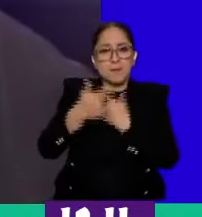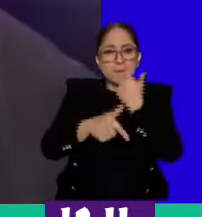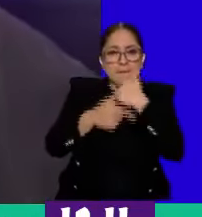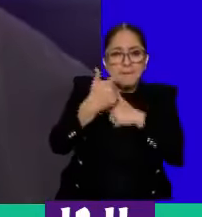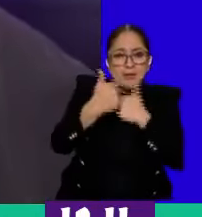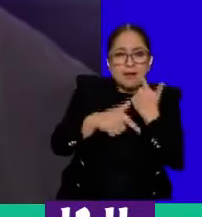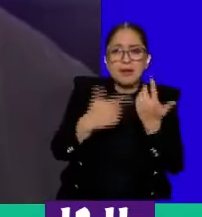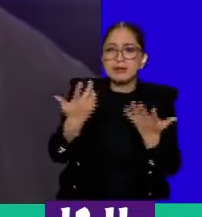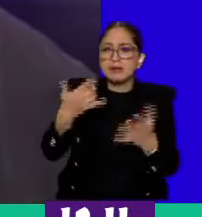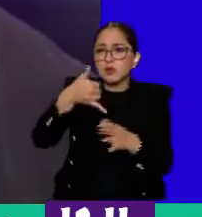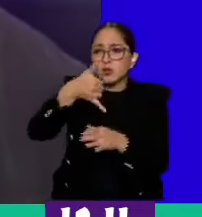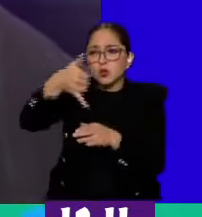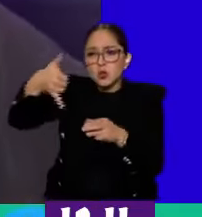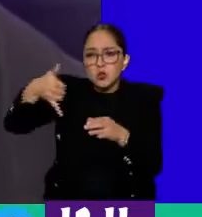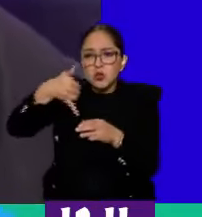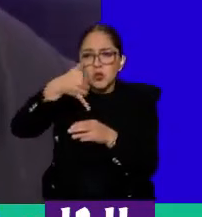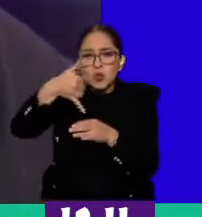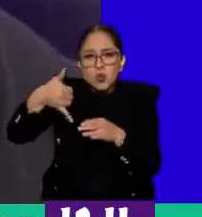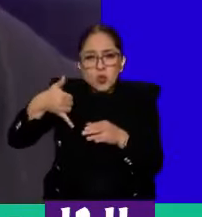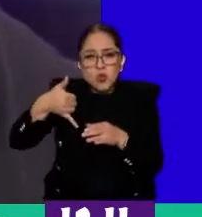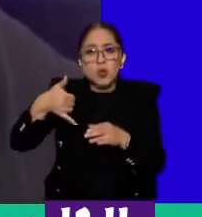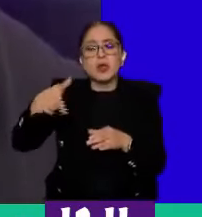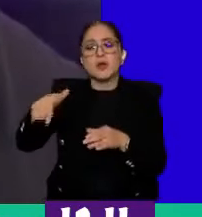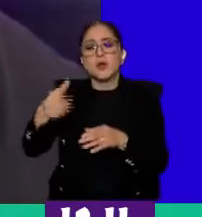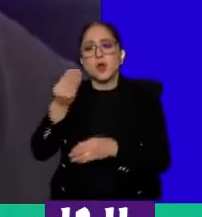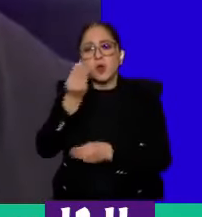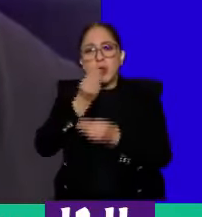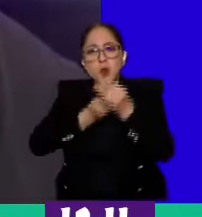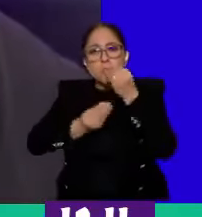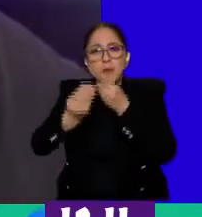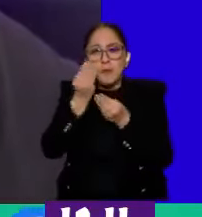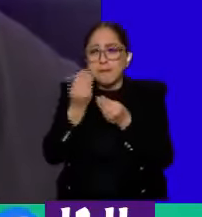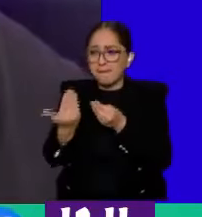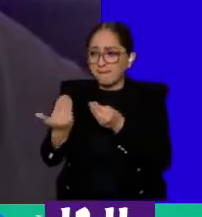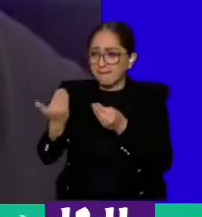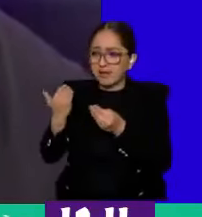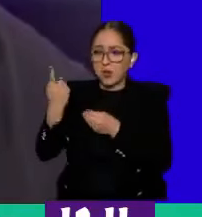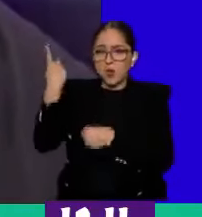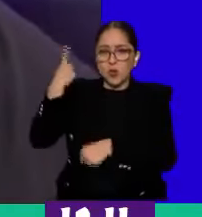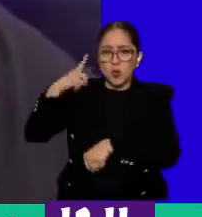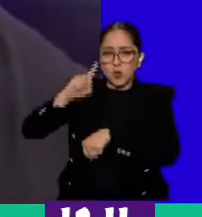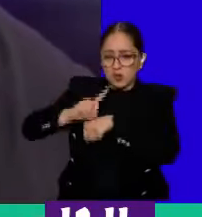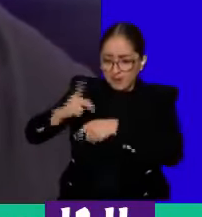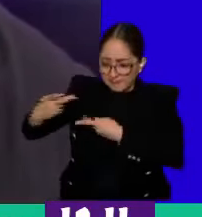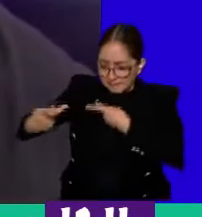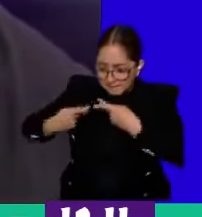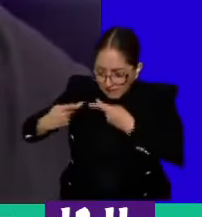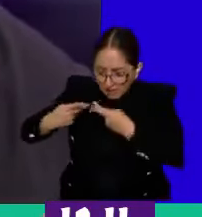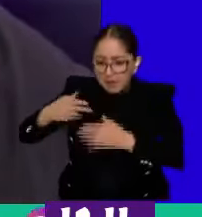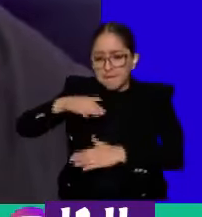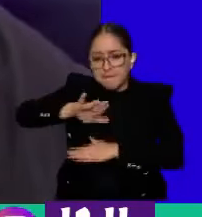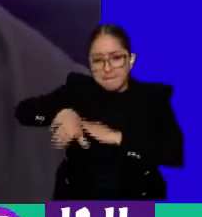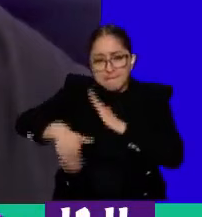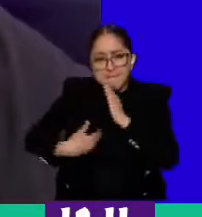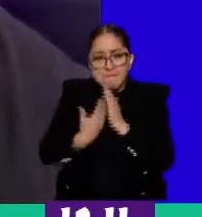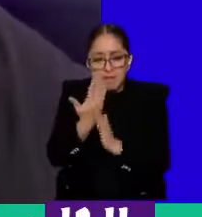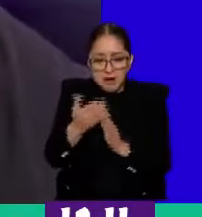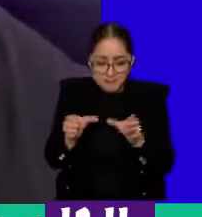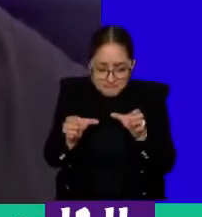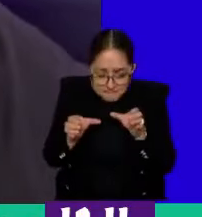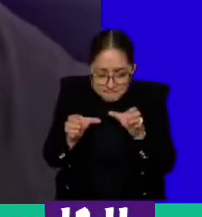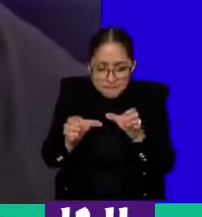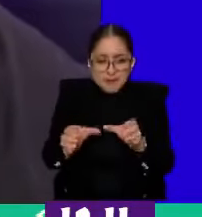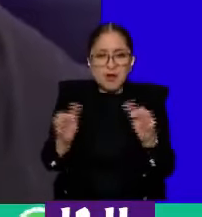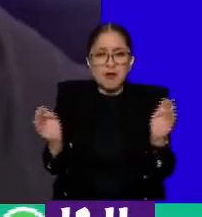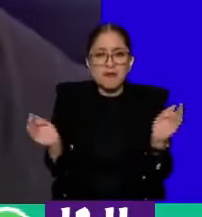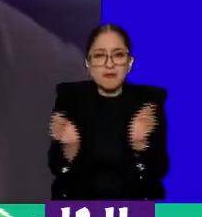yogurt, los alimentos ya preparados, los que hicimos ahí un día anterior y que quedó para el siguiente día, van también en esa parte, en la parte más fría,